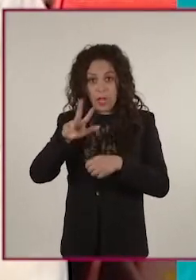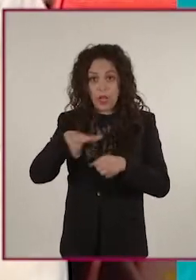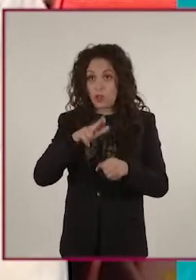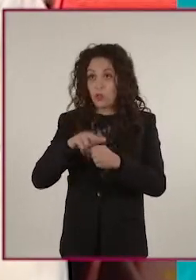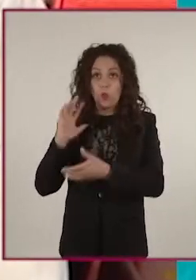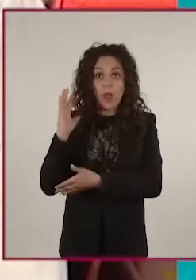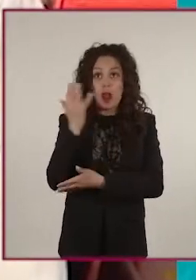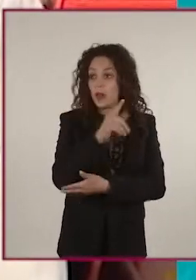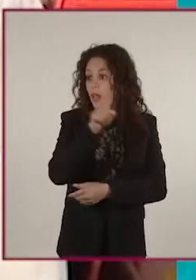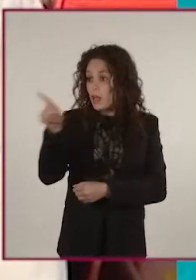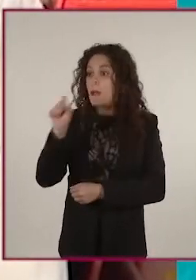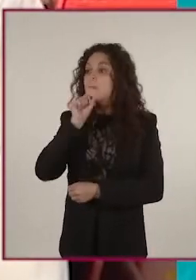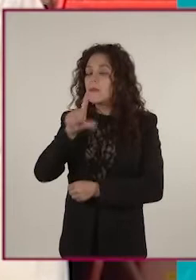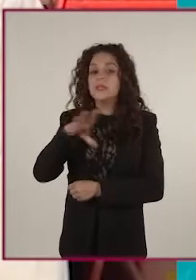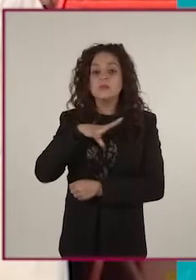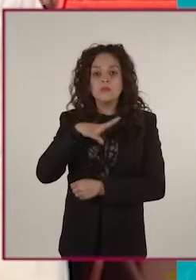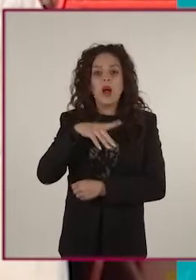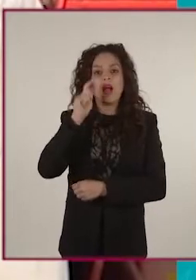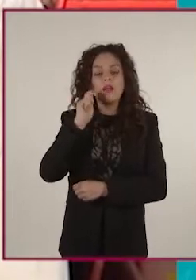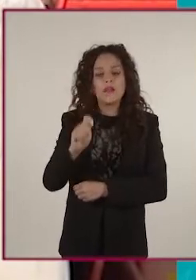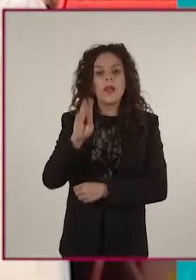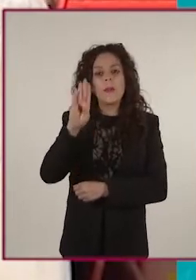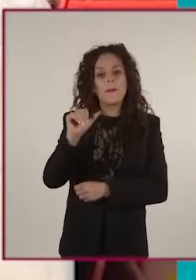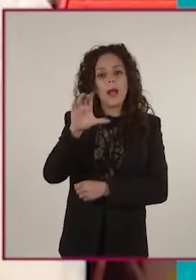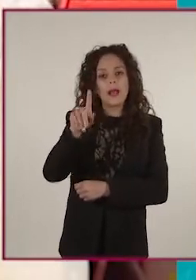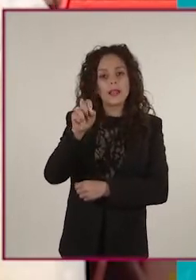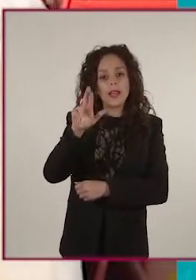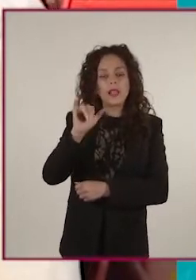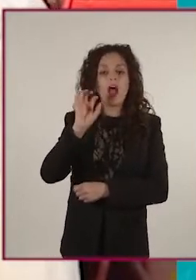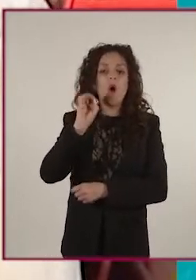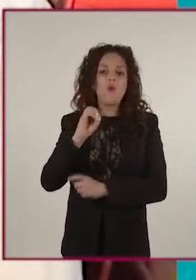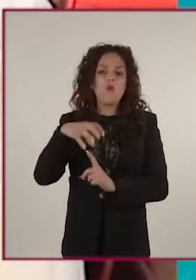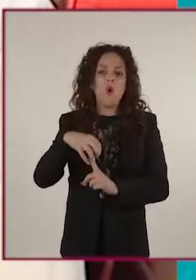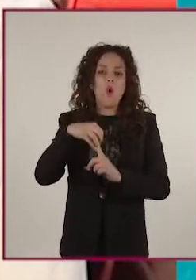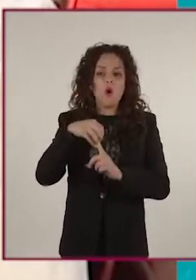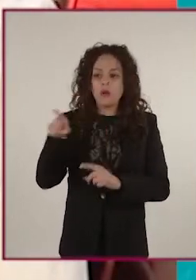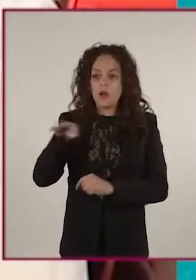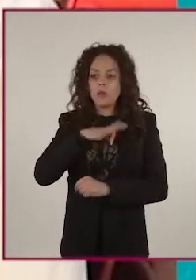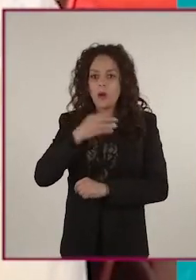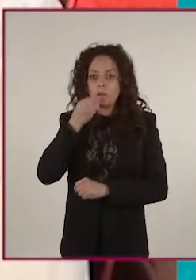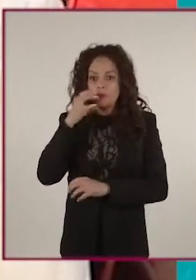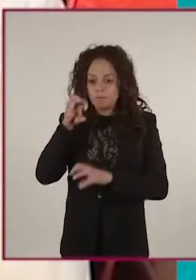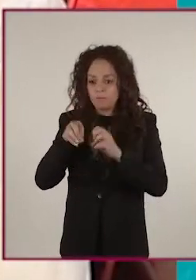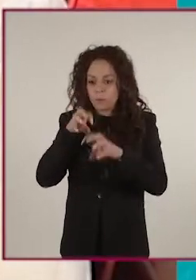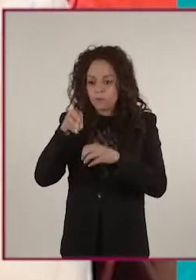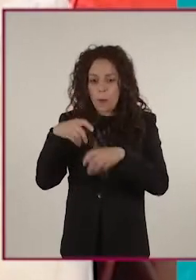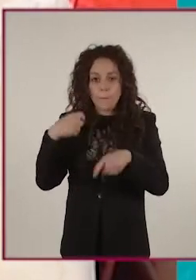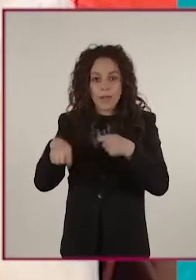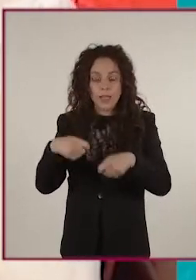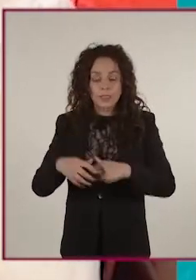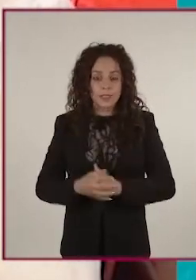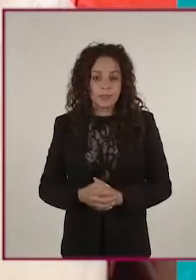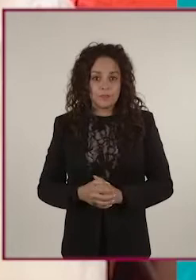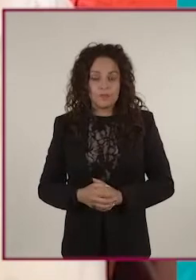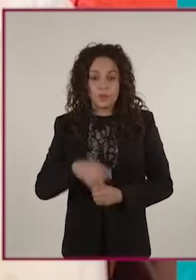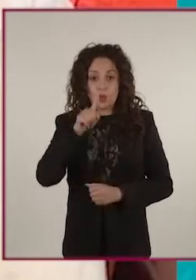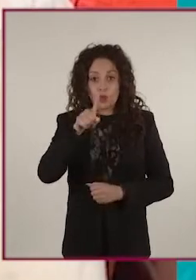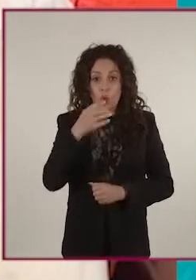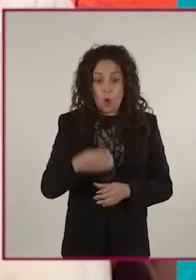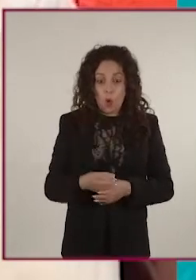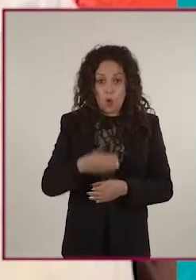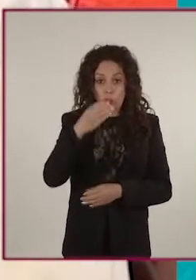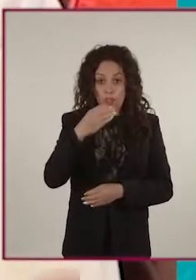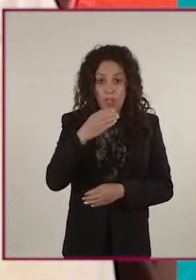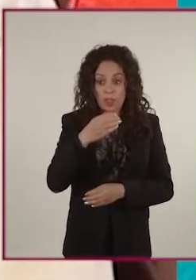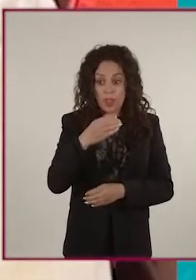bacterias y algunos hongos que son capaces de comerse ese plástico. Entonces, si uno va y tira una botella que se